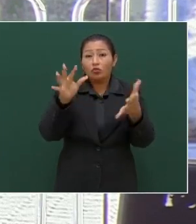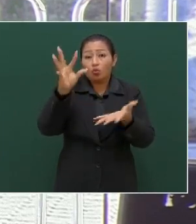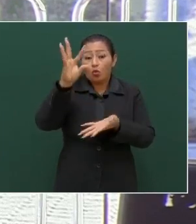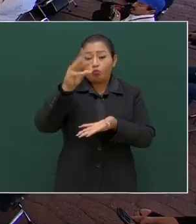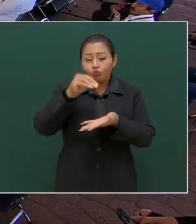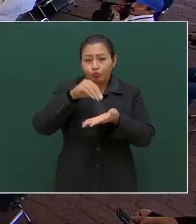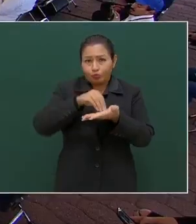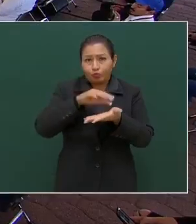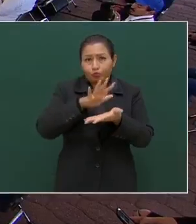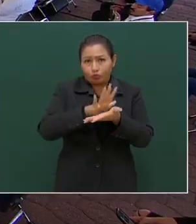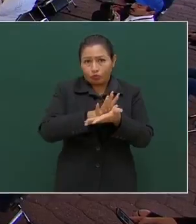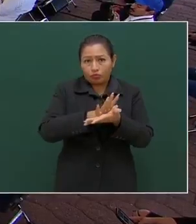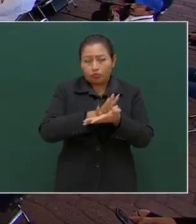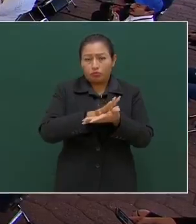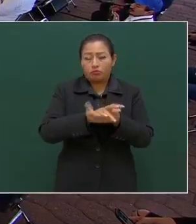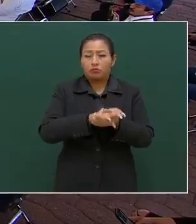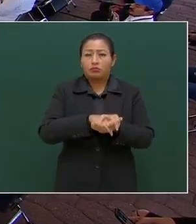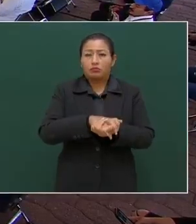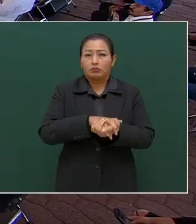No